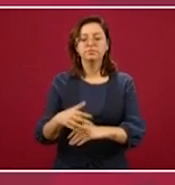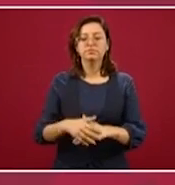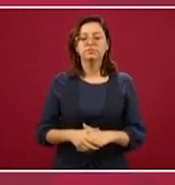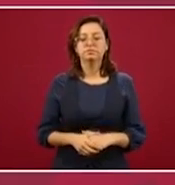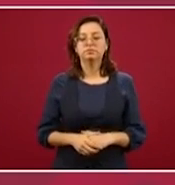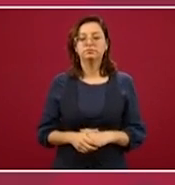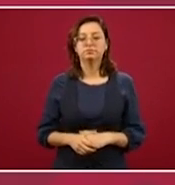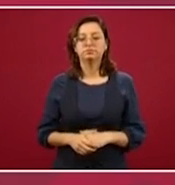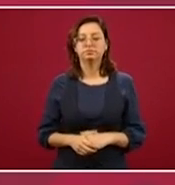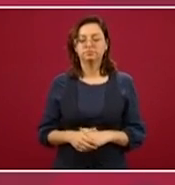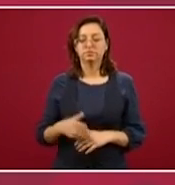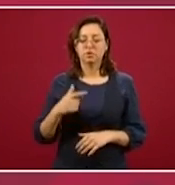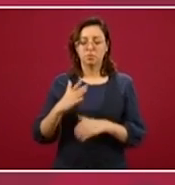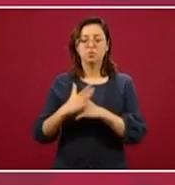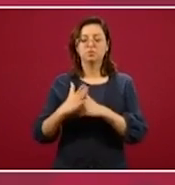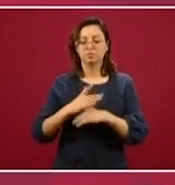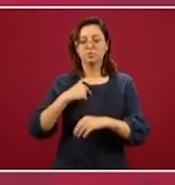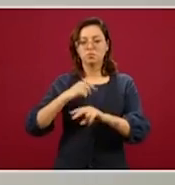Ahora que voy,